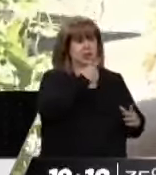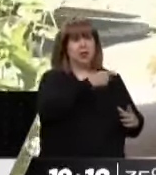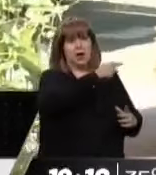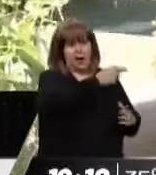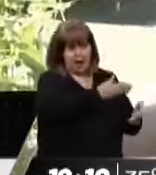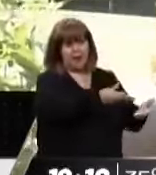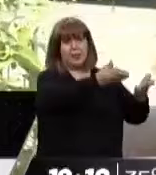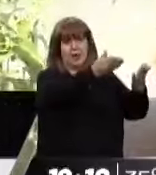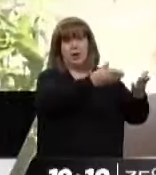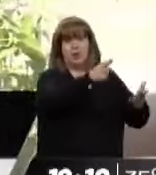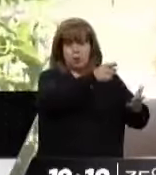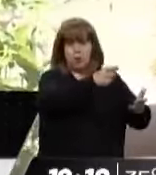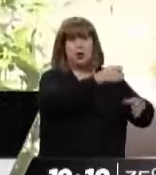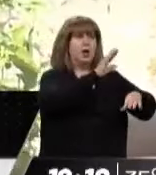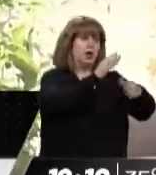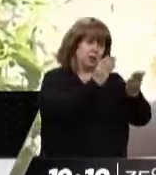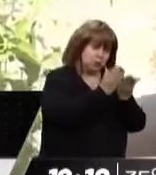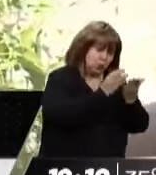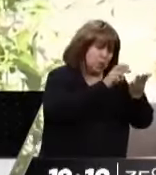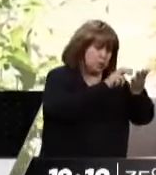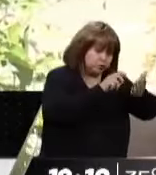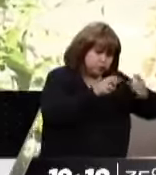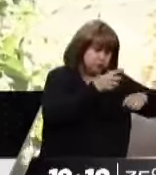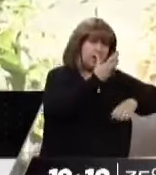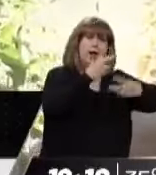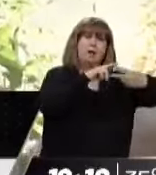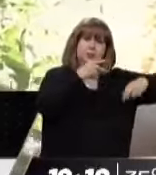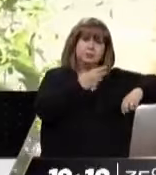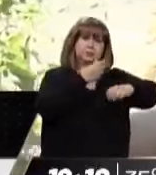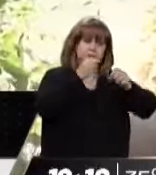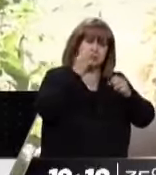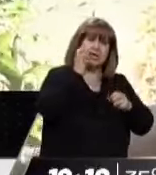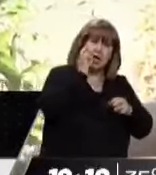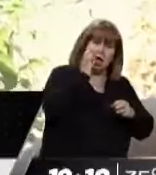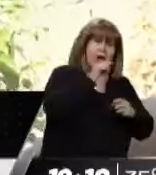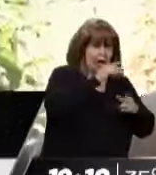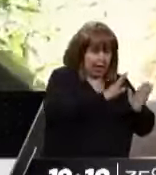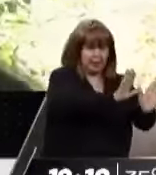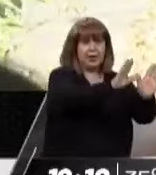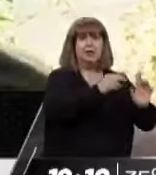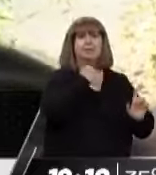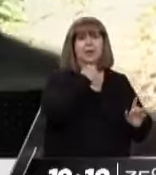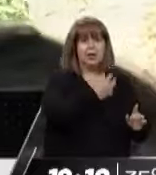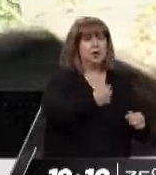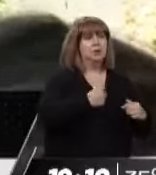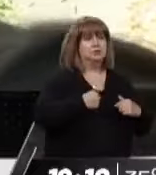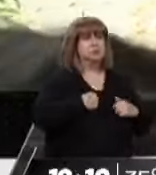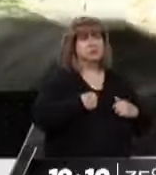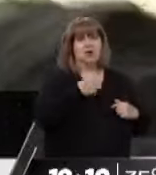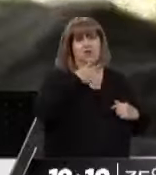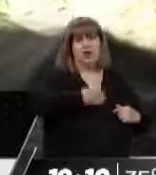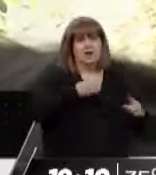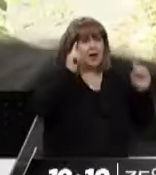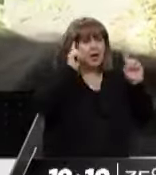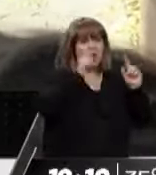lo entregué para que él se hiciera todos los estudios y para que vieran que realmente mi hijo era inocente. Ahora sí pido justicia por mi hijo,